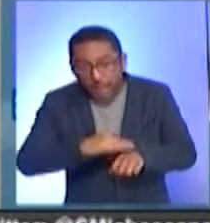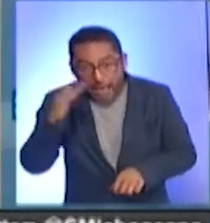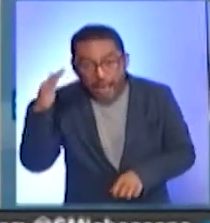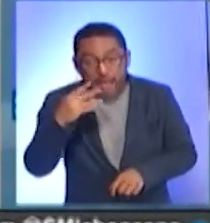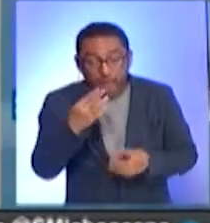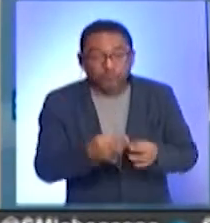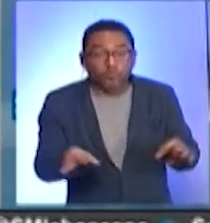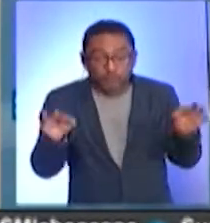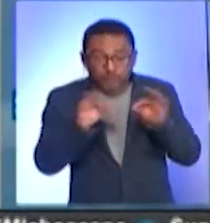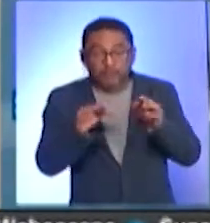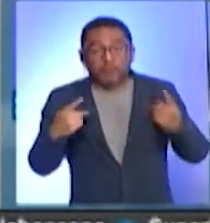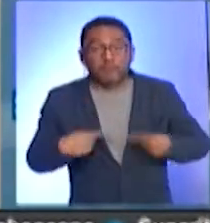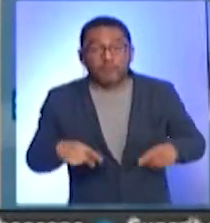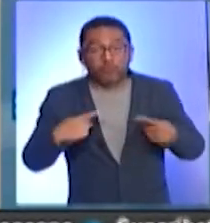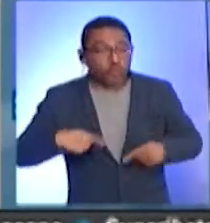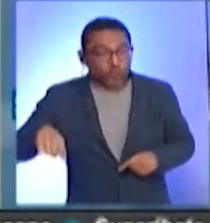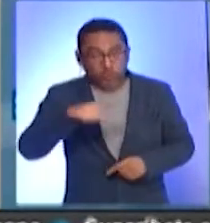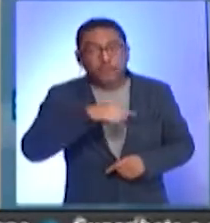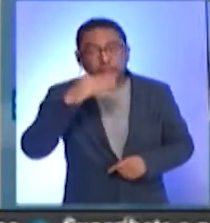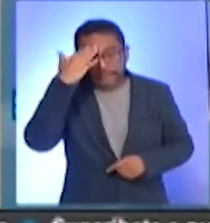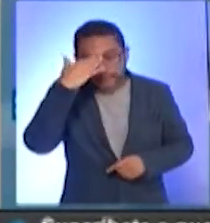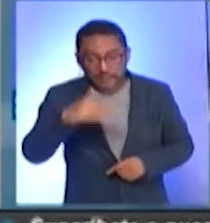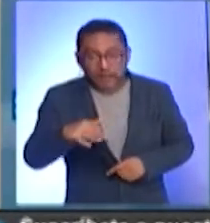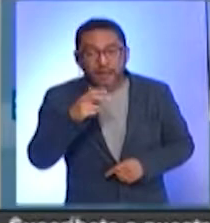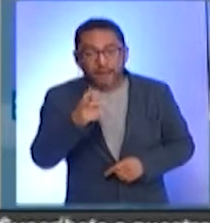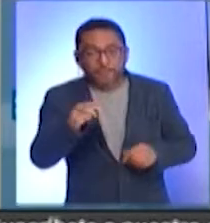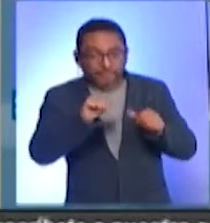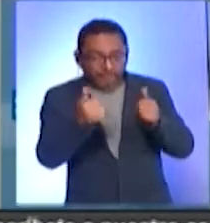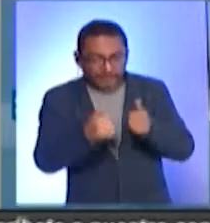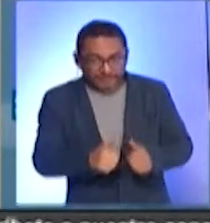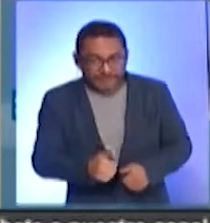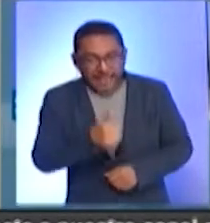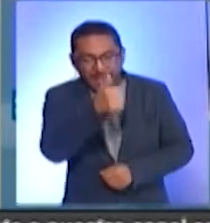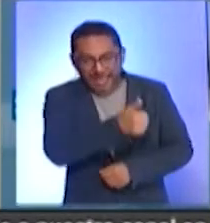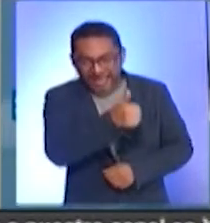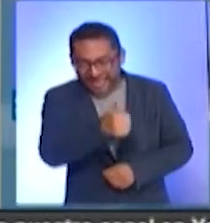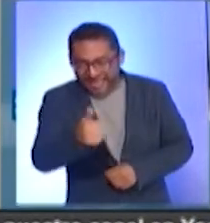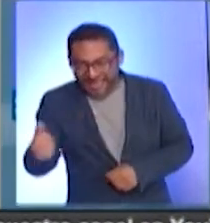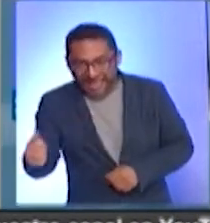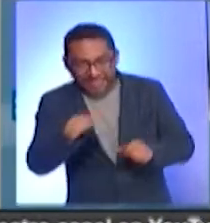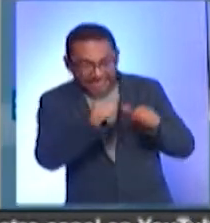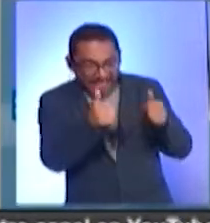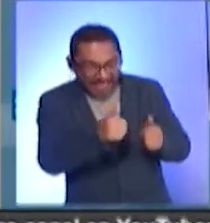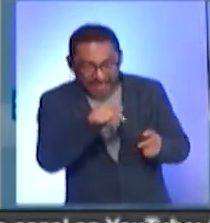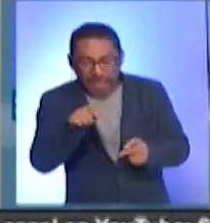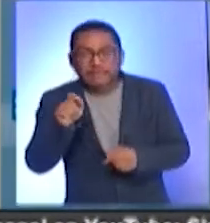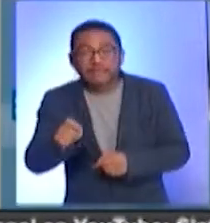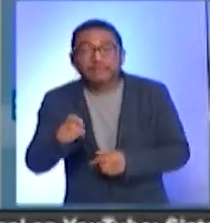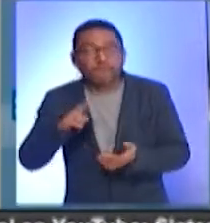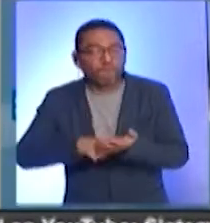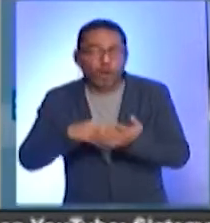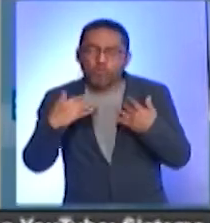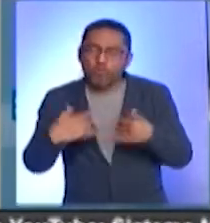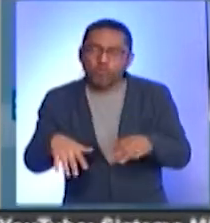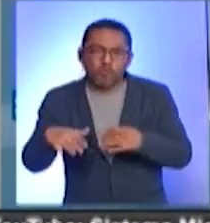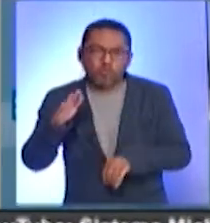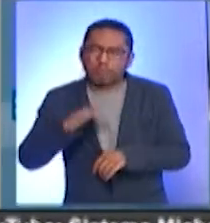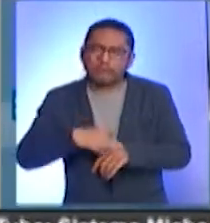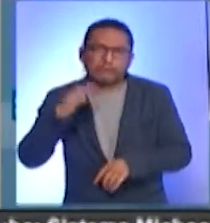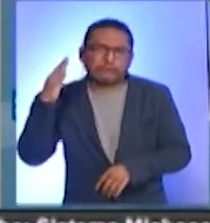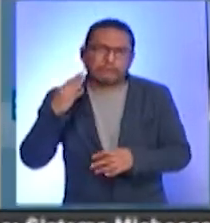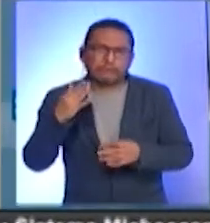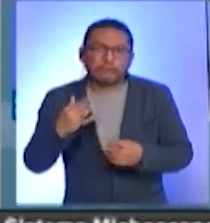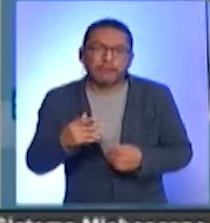la artesanía detrás de cada una de las piezas hay un valor incalculable desde la